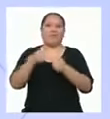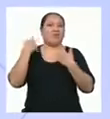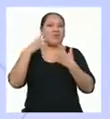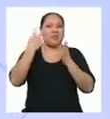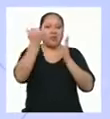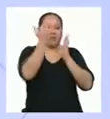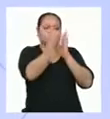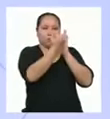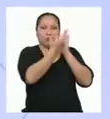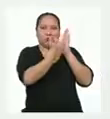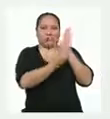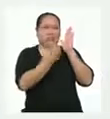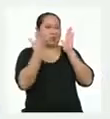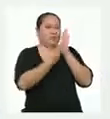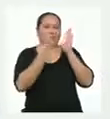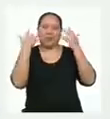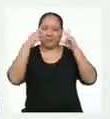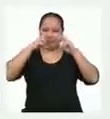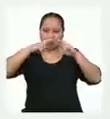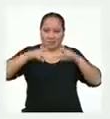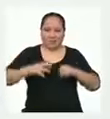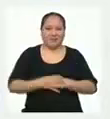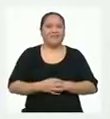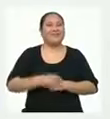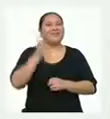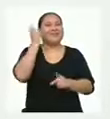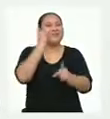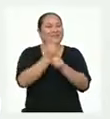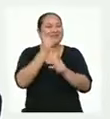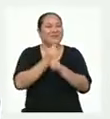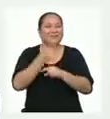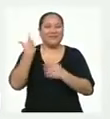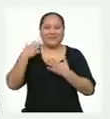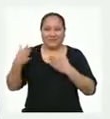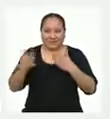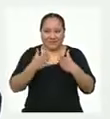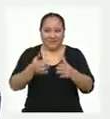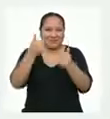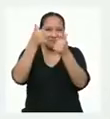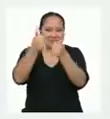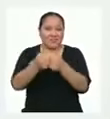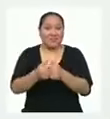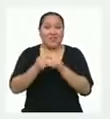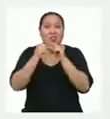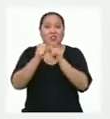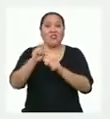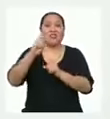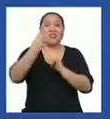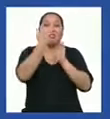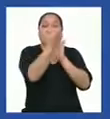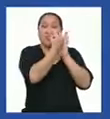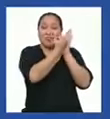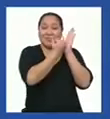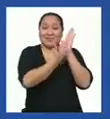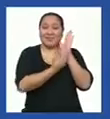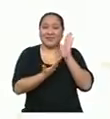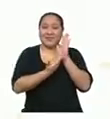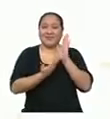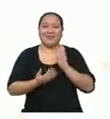nuestros gráficos bien estudiados. Eso es, vamos por un muy buen camino. Sigamos con el segundo gráfico.